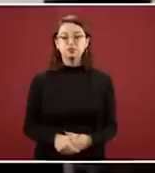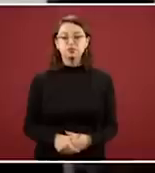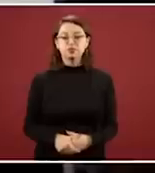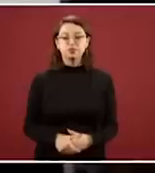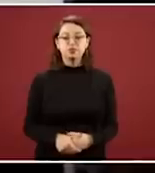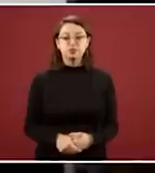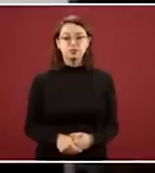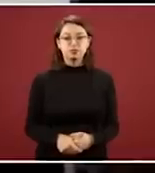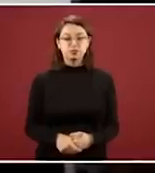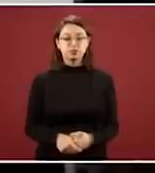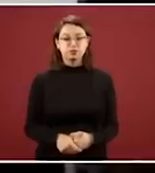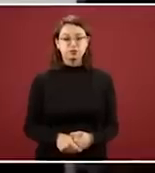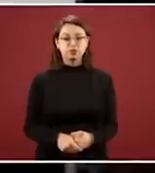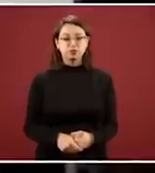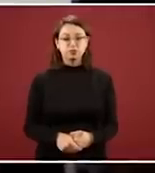Entonces,